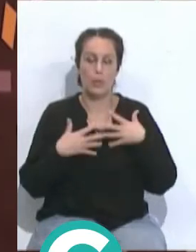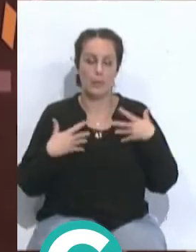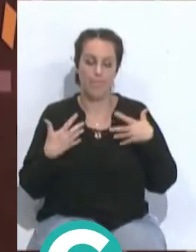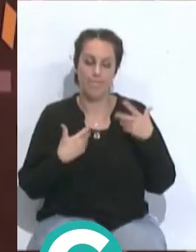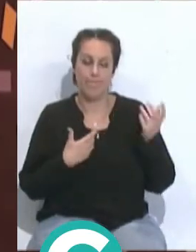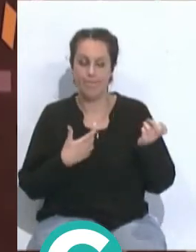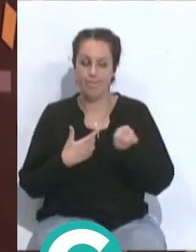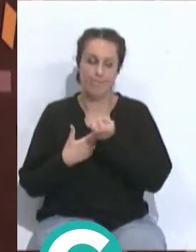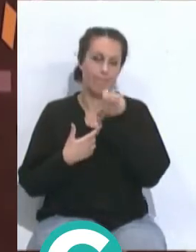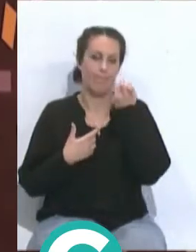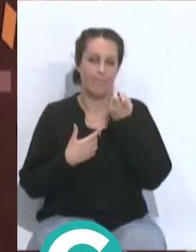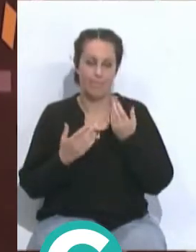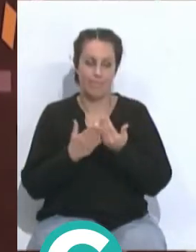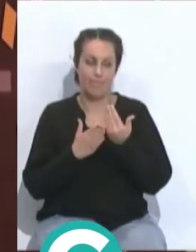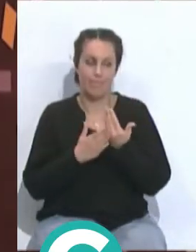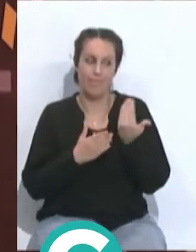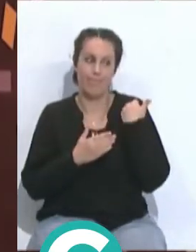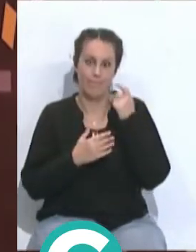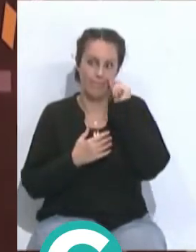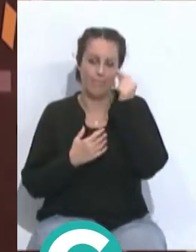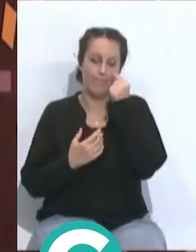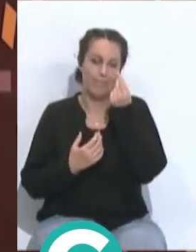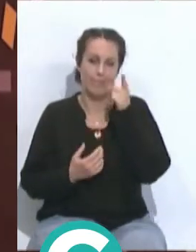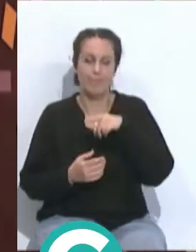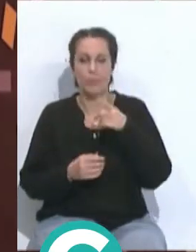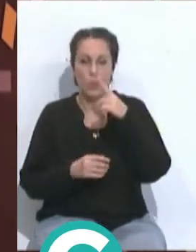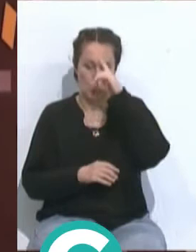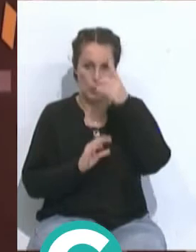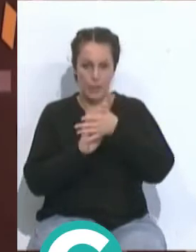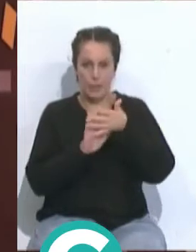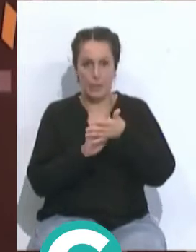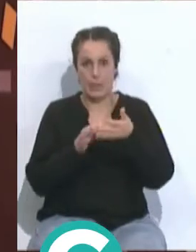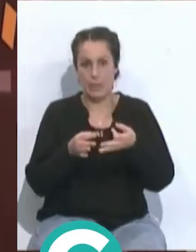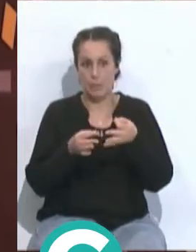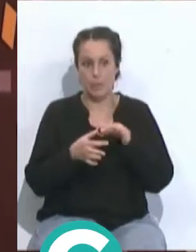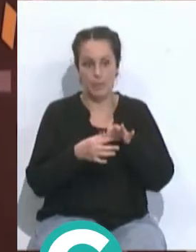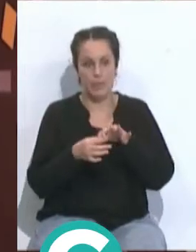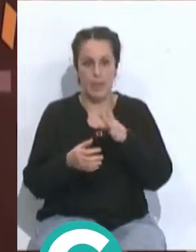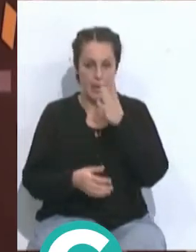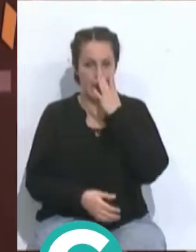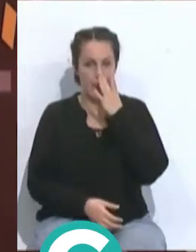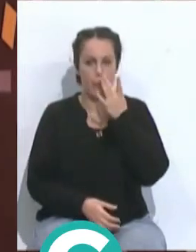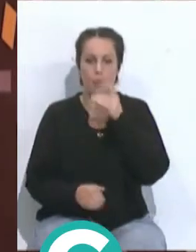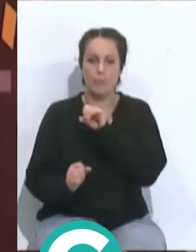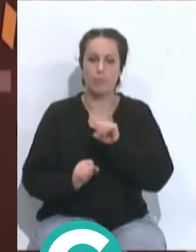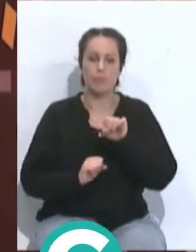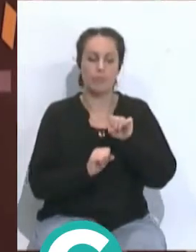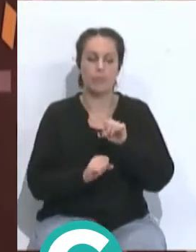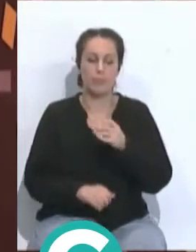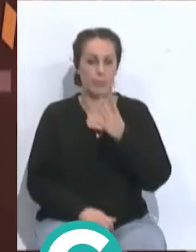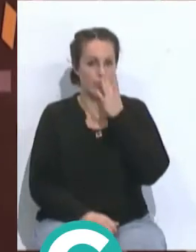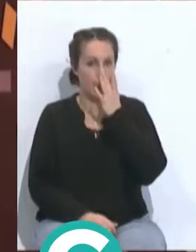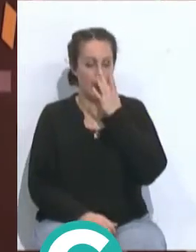nos han llegado a lo largo de los últimos días, y vamos a hablar de cultura, porque hablar de cultura siempre va ligado a hablar de carnaval. Defendemos evidentemente que el